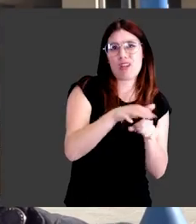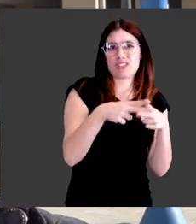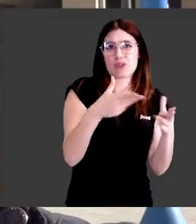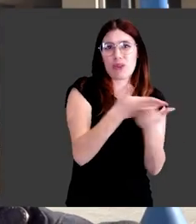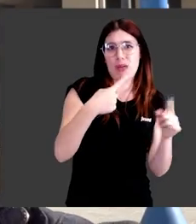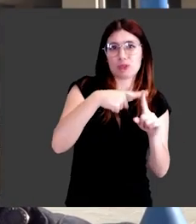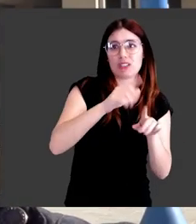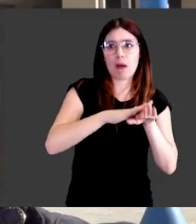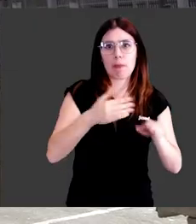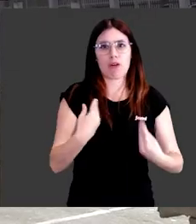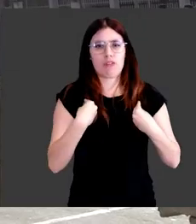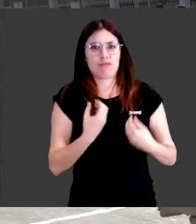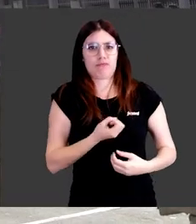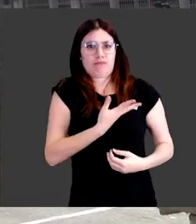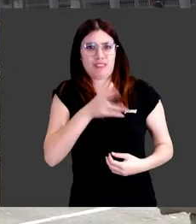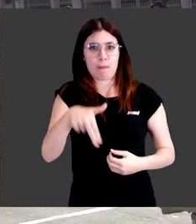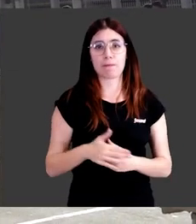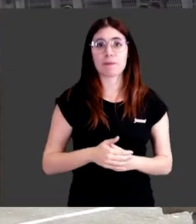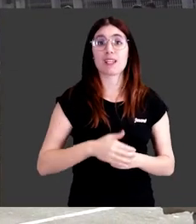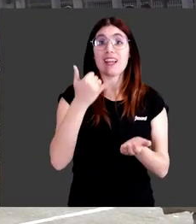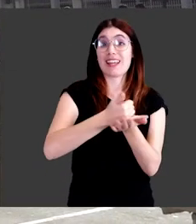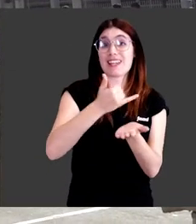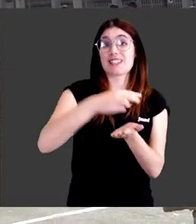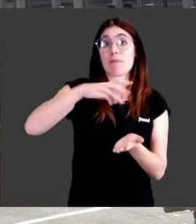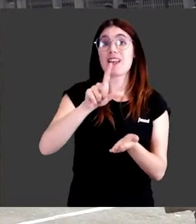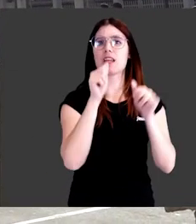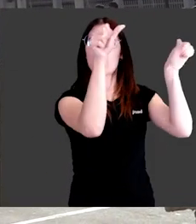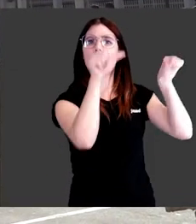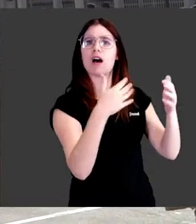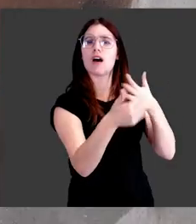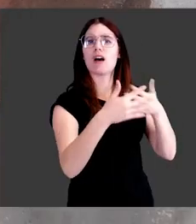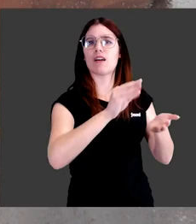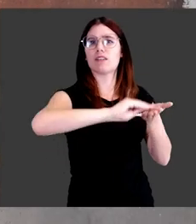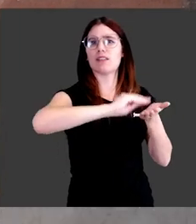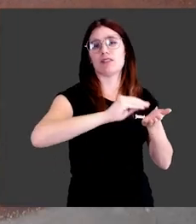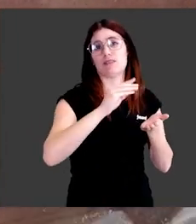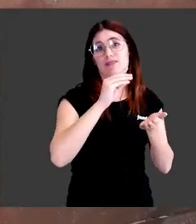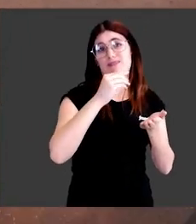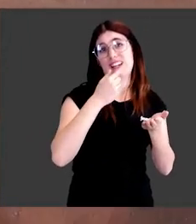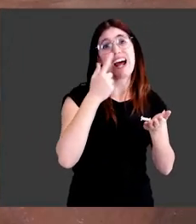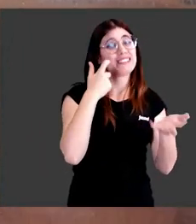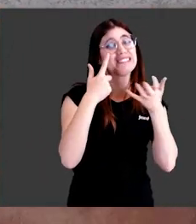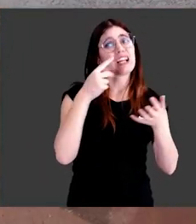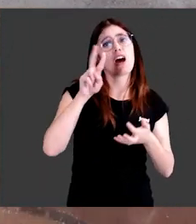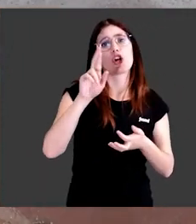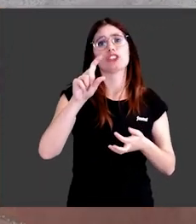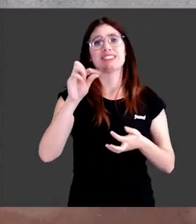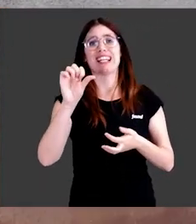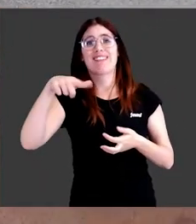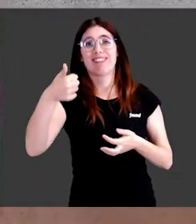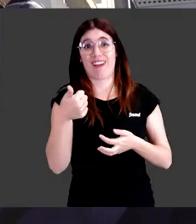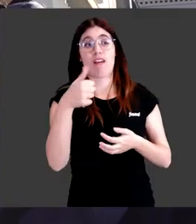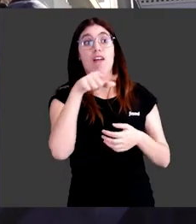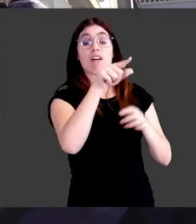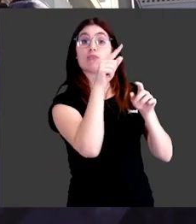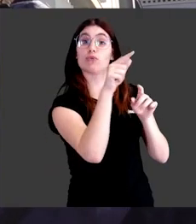sociedad, pero a mí me han llenado a mi vida. El mural de Lies Malilla es obra de la artista valenciana Rosetta. En él destaca la figura de María Vallet